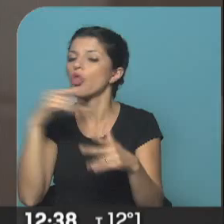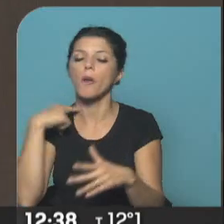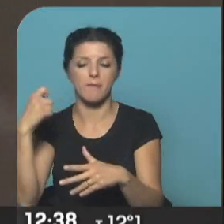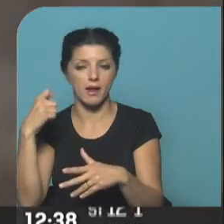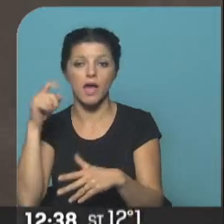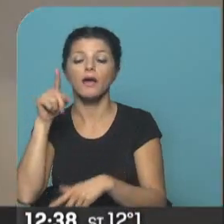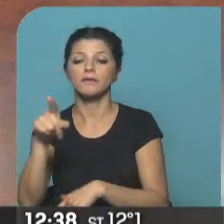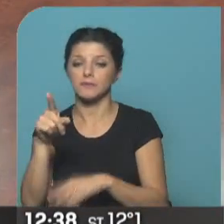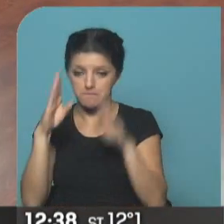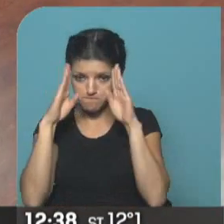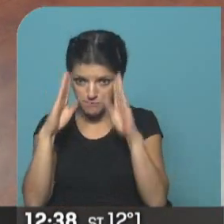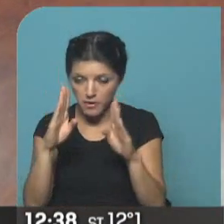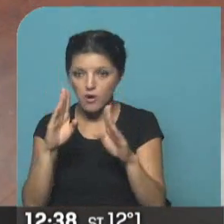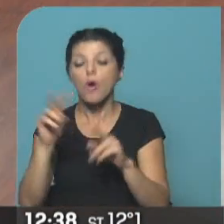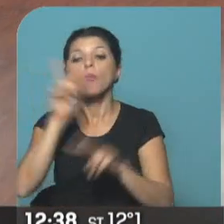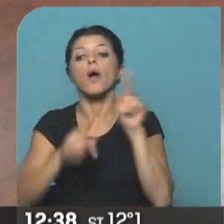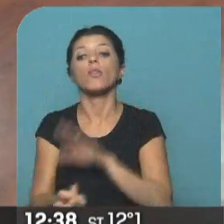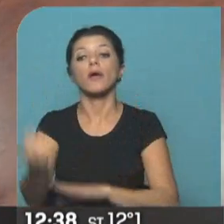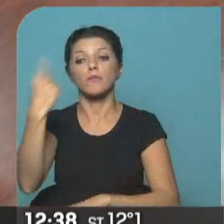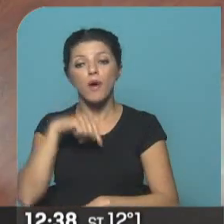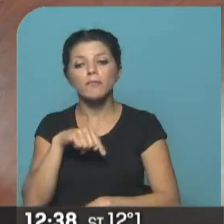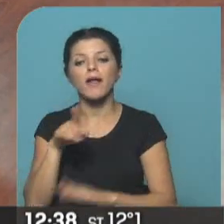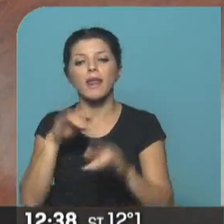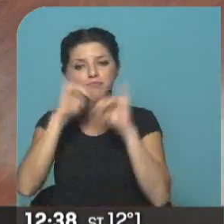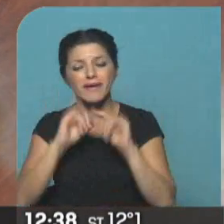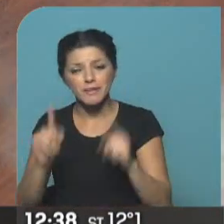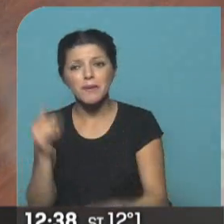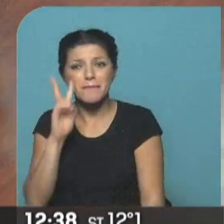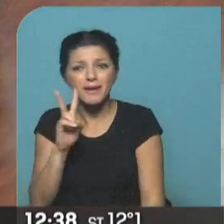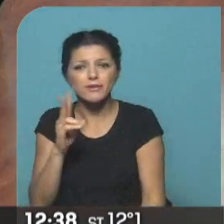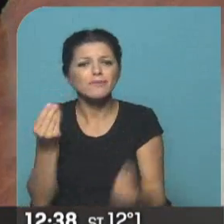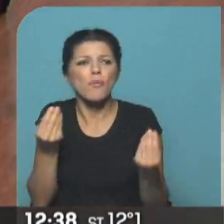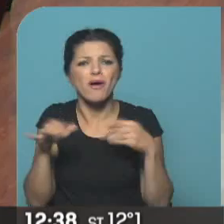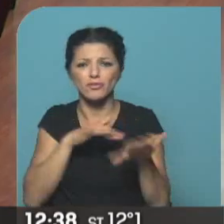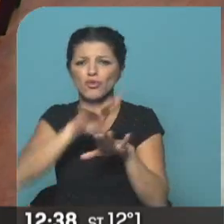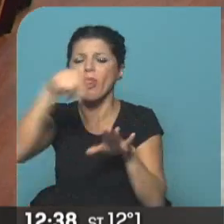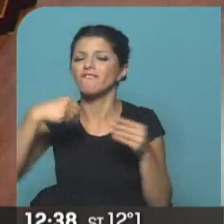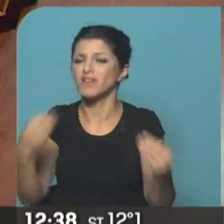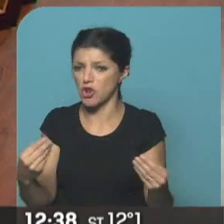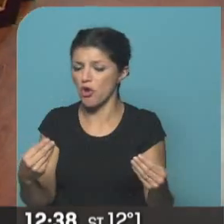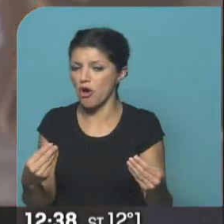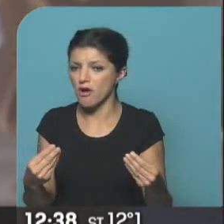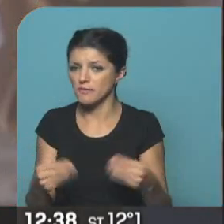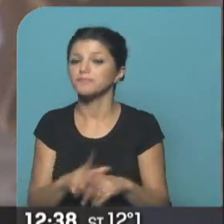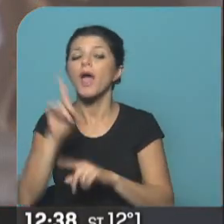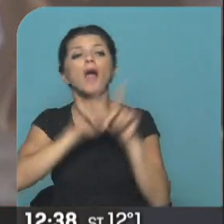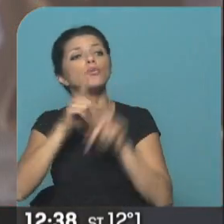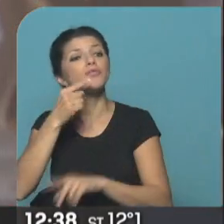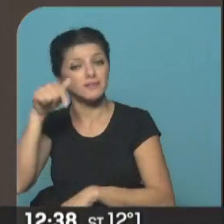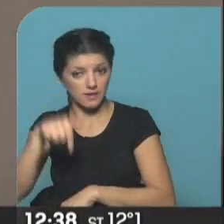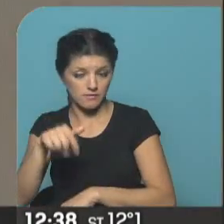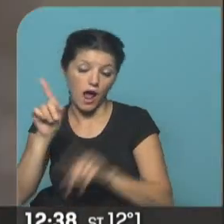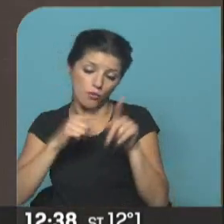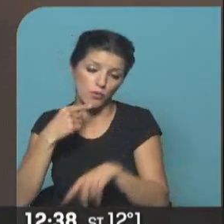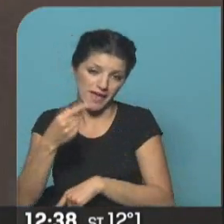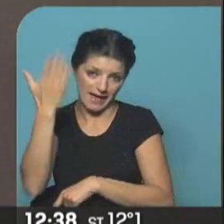esto, tratando de recomponer y tratando de analizar y de ver exactamente qué pasó y qué pudo pasar, Jorge, porque lo que dicen ahora, lo que vienen